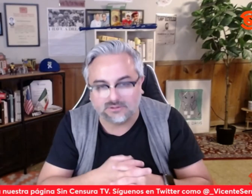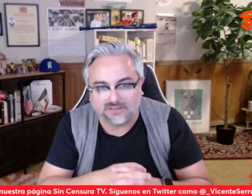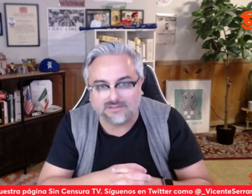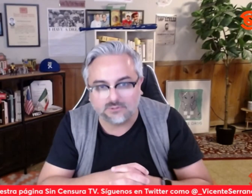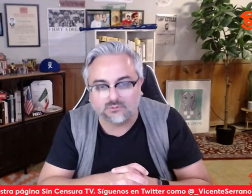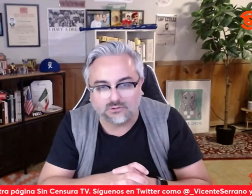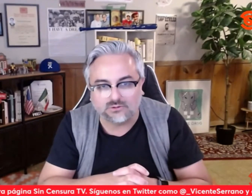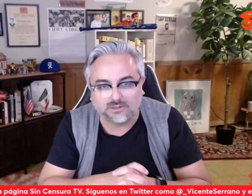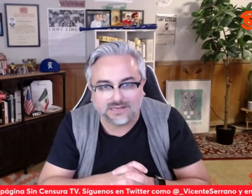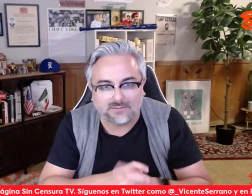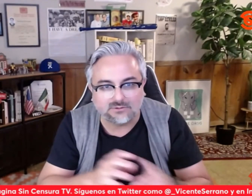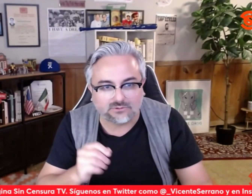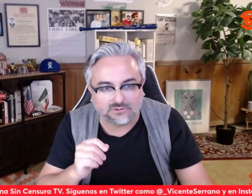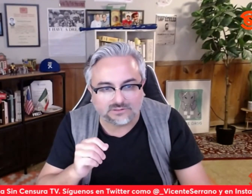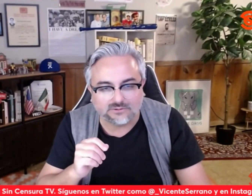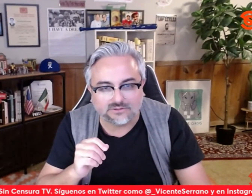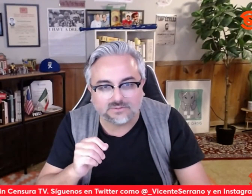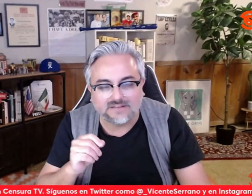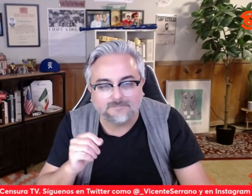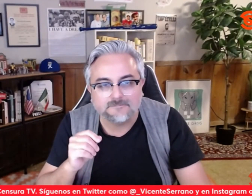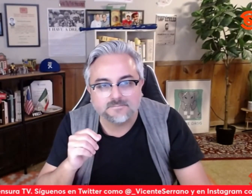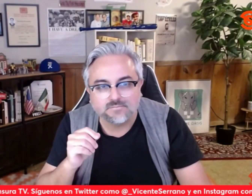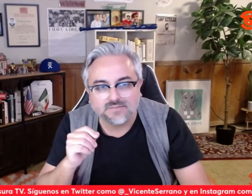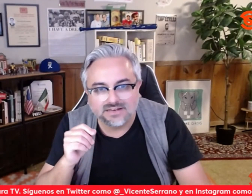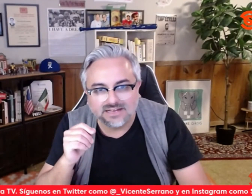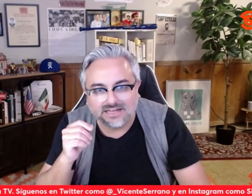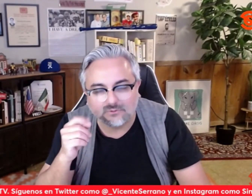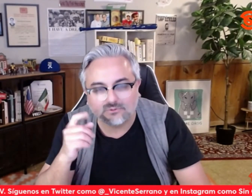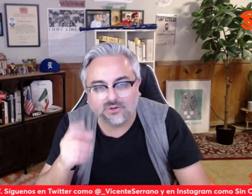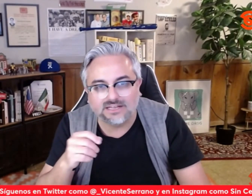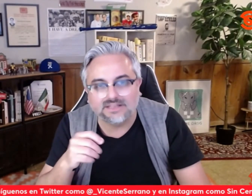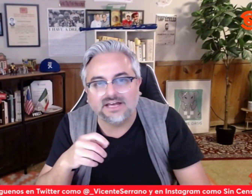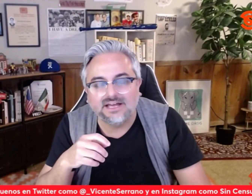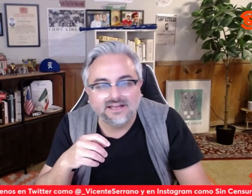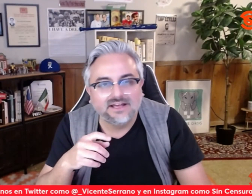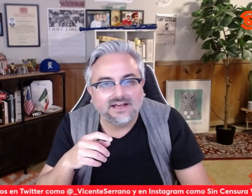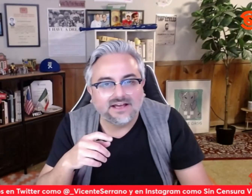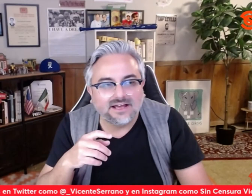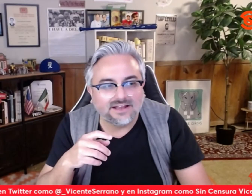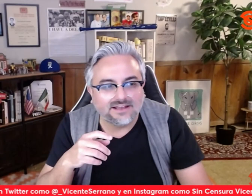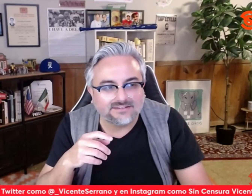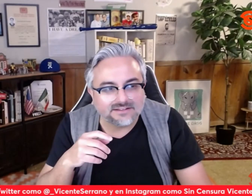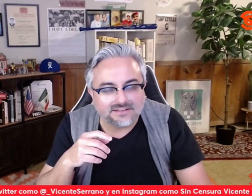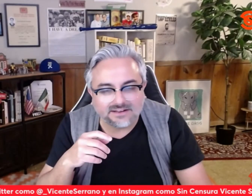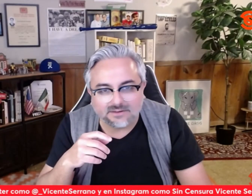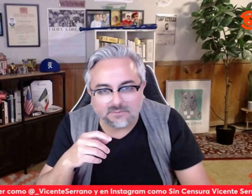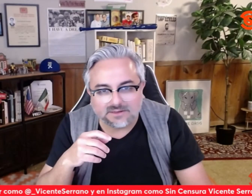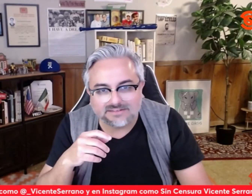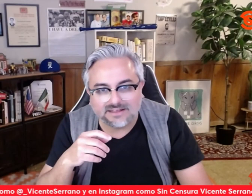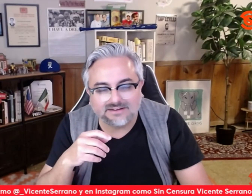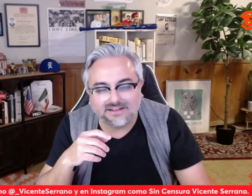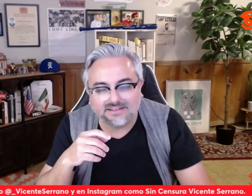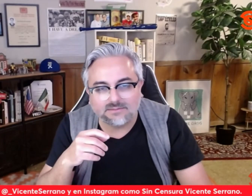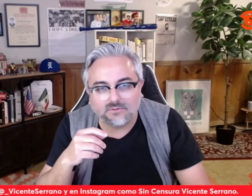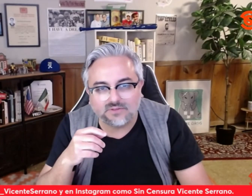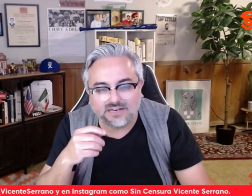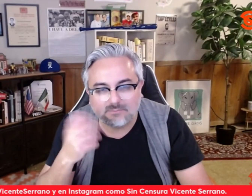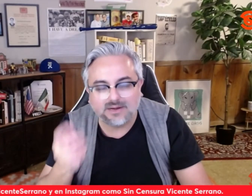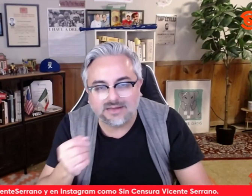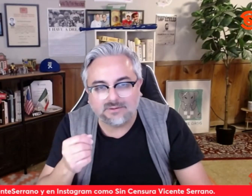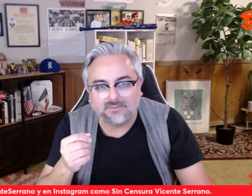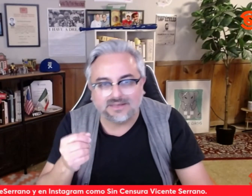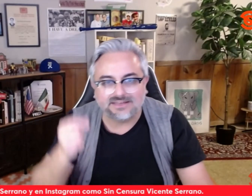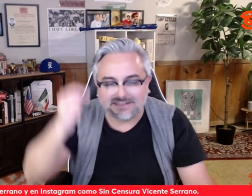muy importante, por supuesto, hay que cambiar nuestros estilos de vida. La doctora le da a la secretaria del Bienestar, Ariadna Montiel,